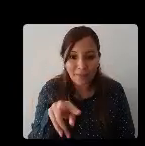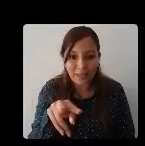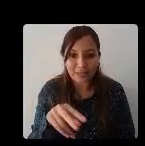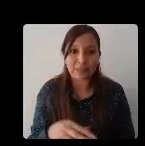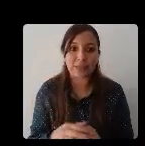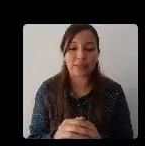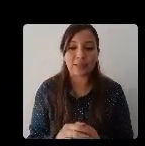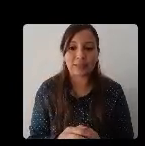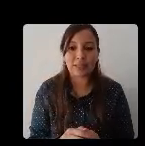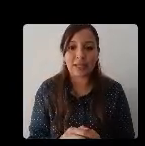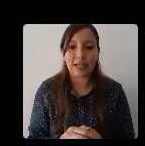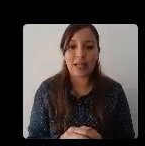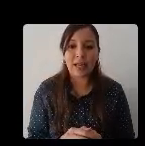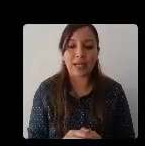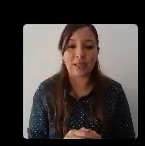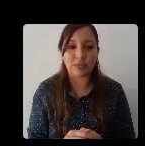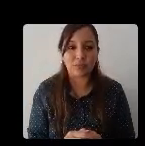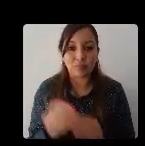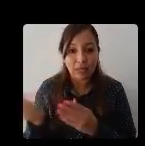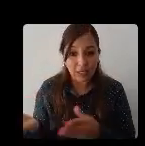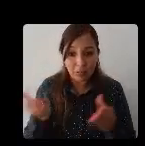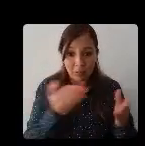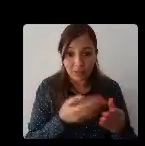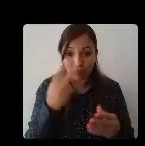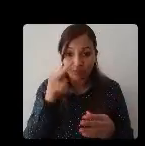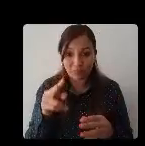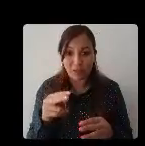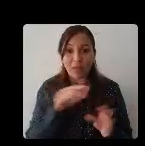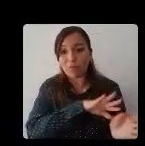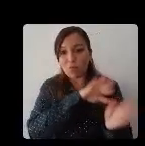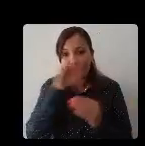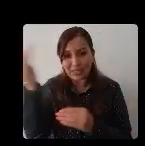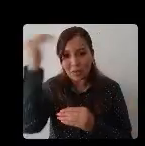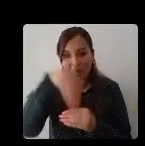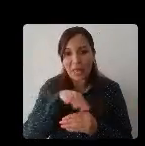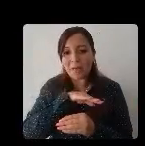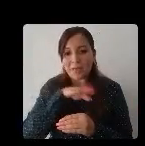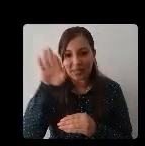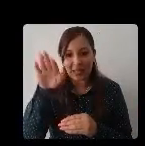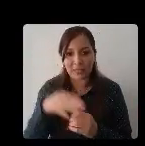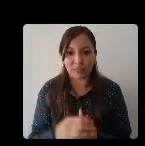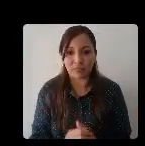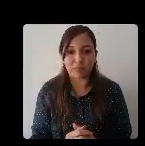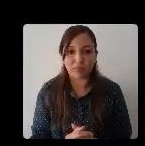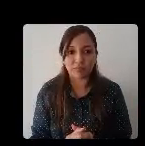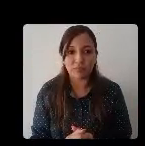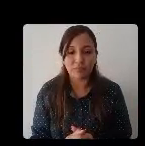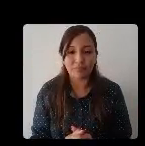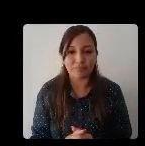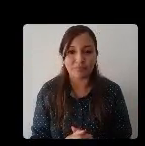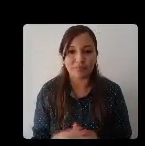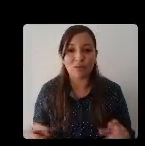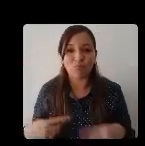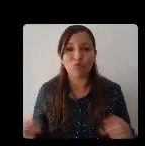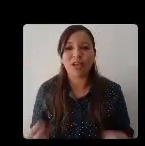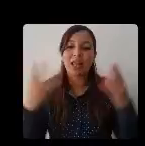poner tu platanito, tu yuquita y tus frutas en tiempos de que hay frutas, ¿no? No tenemos frutas todo